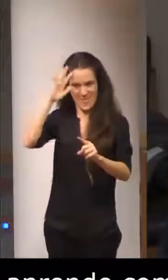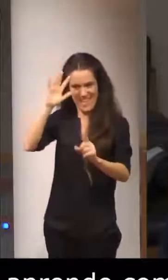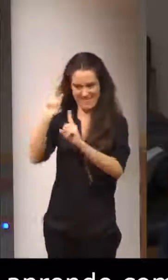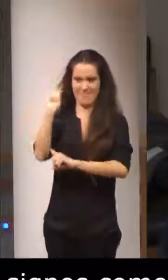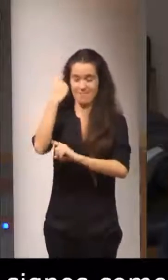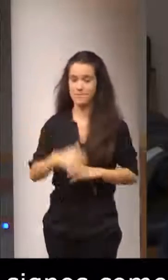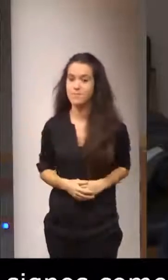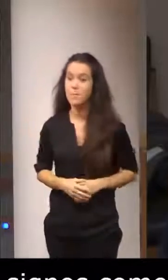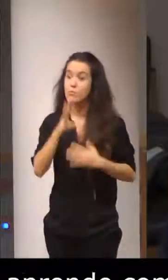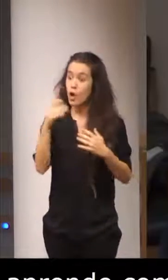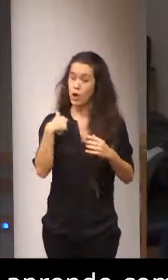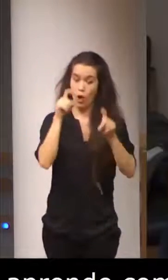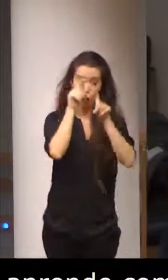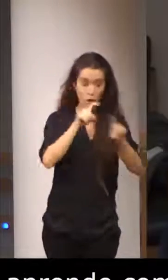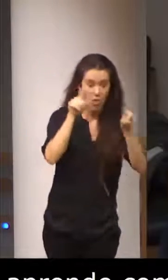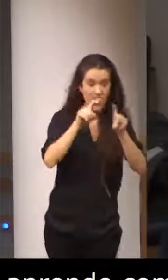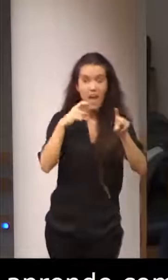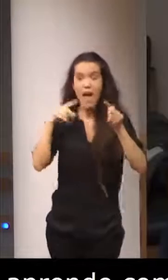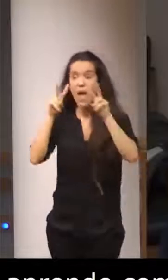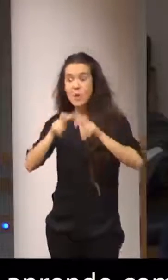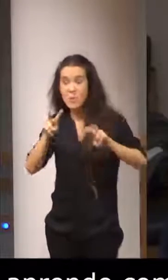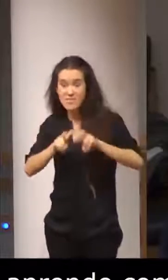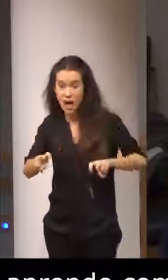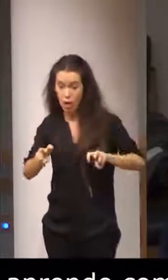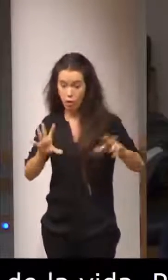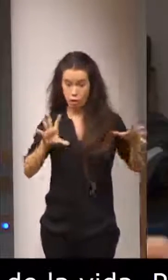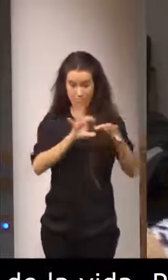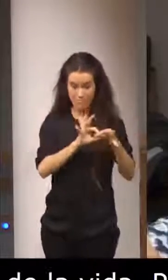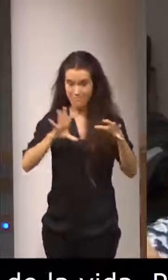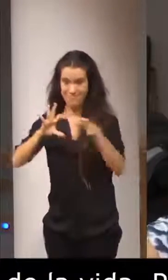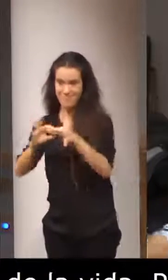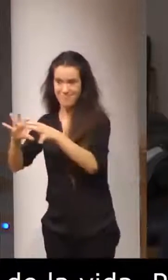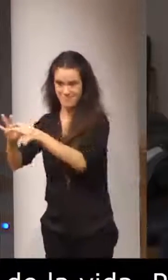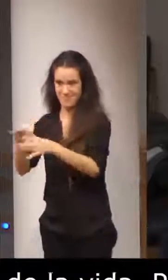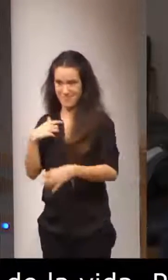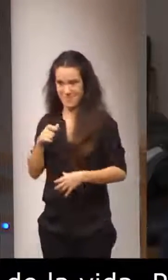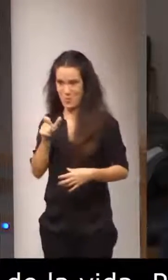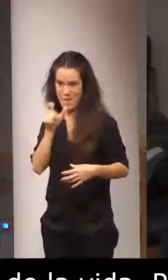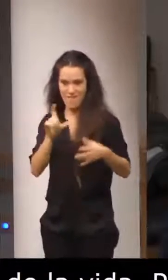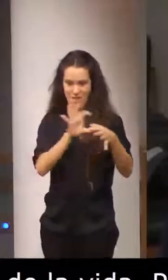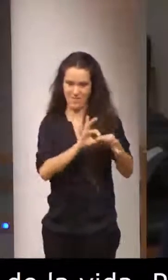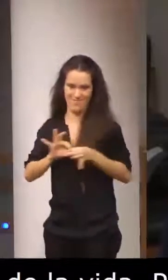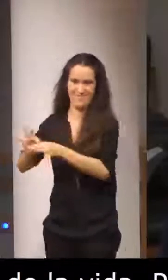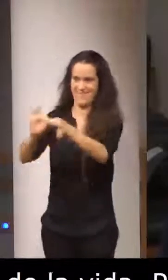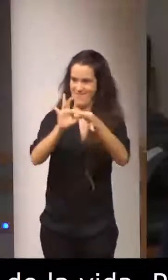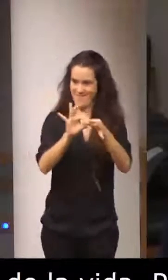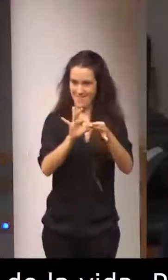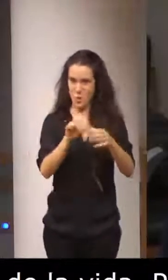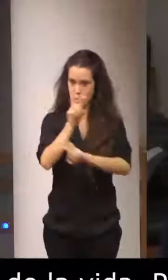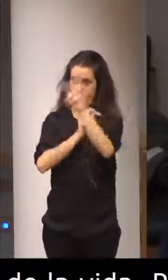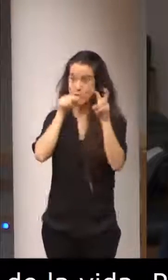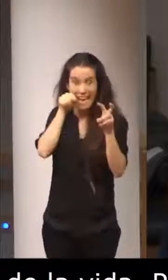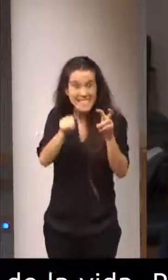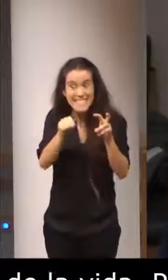docencia investigación y aunar esta serie de sinergias la palabra es de Mariluz creo que es ese